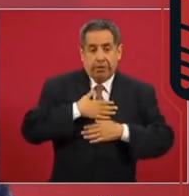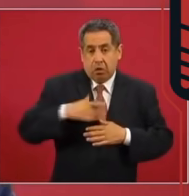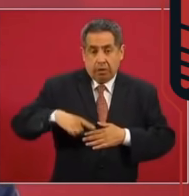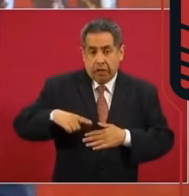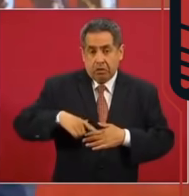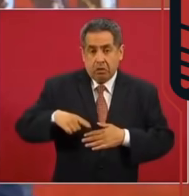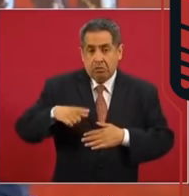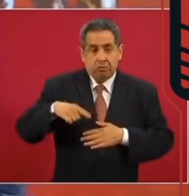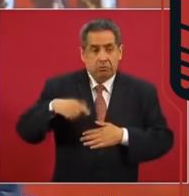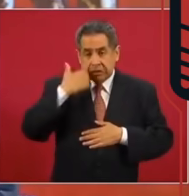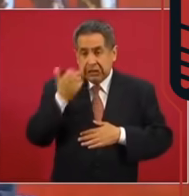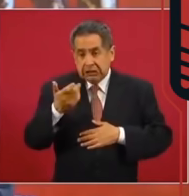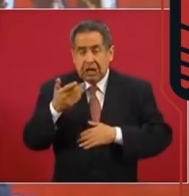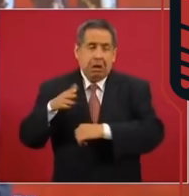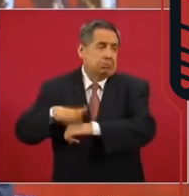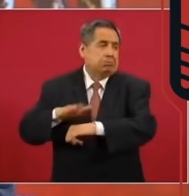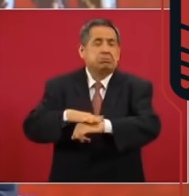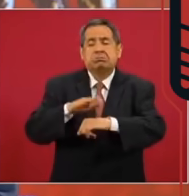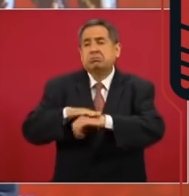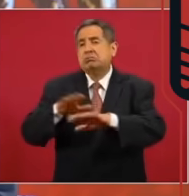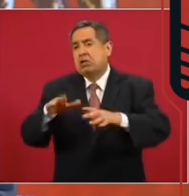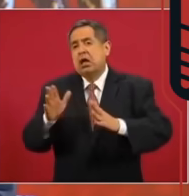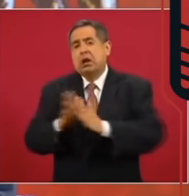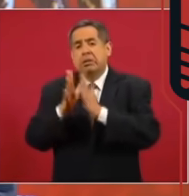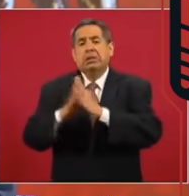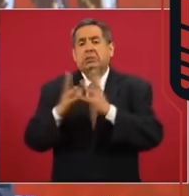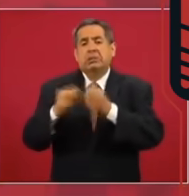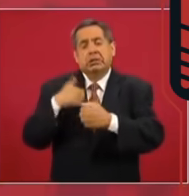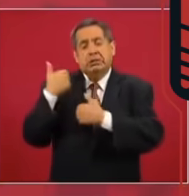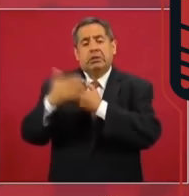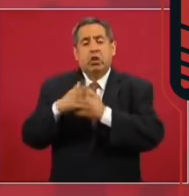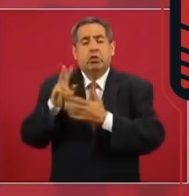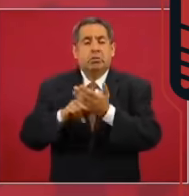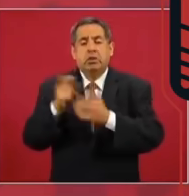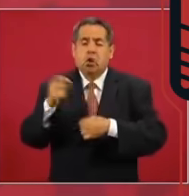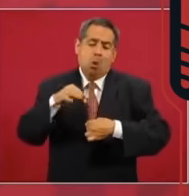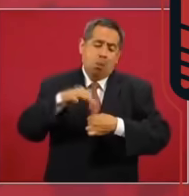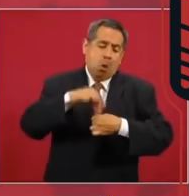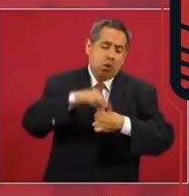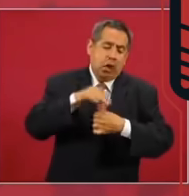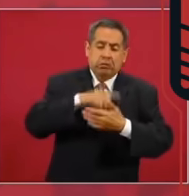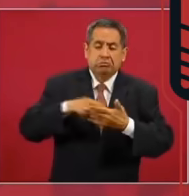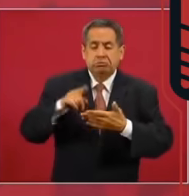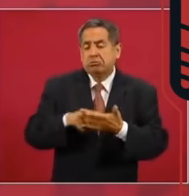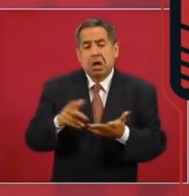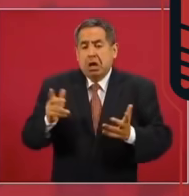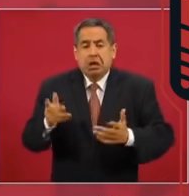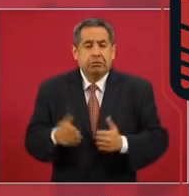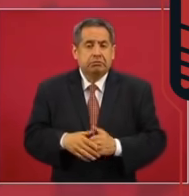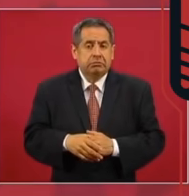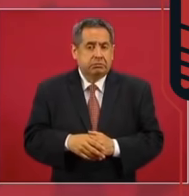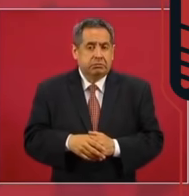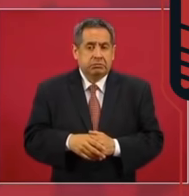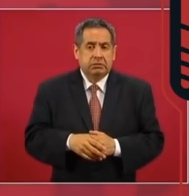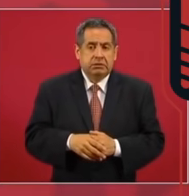gobierno a que participen, voten, y si